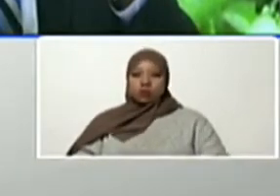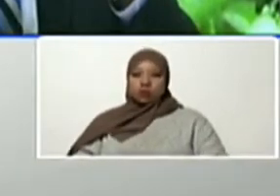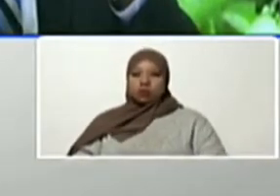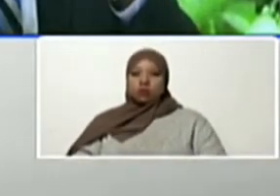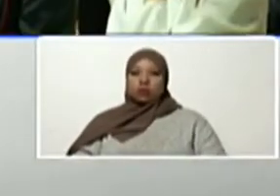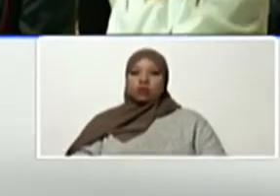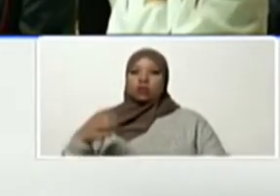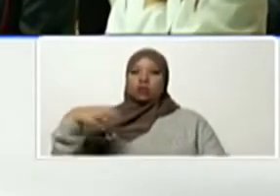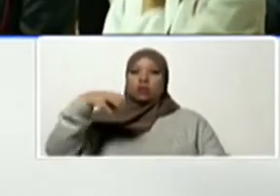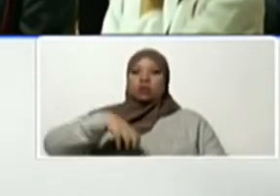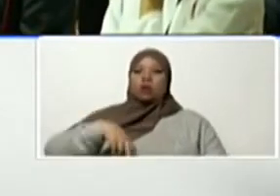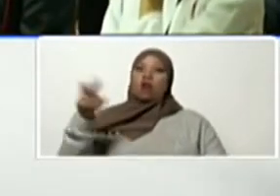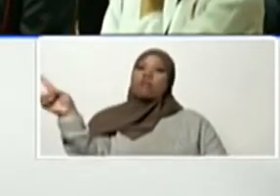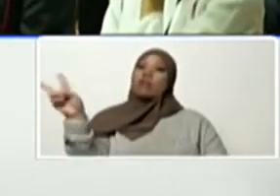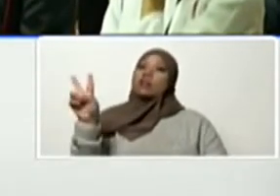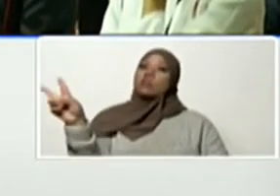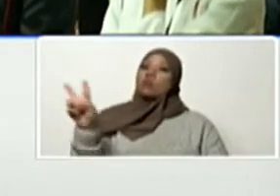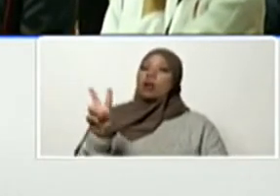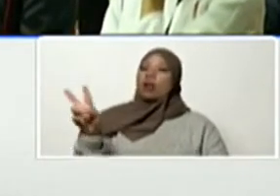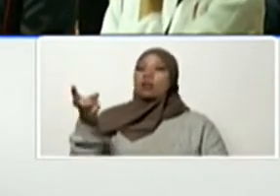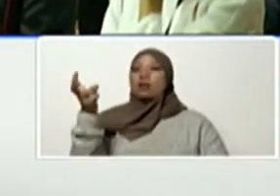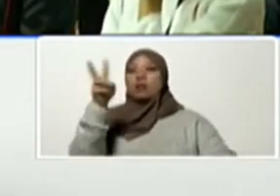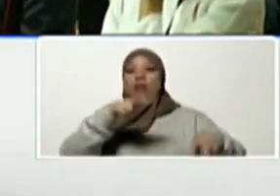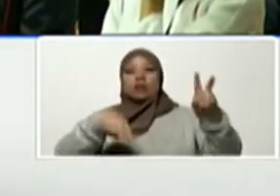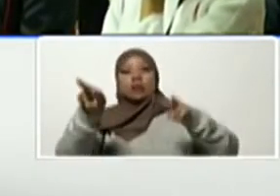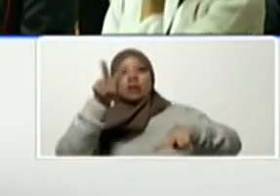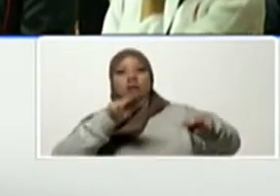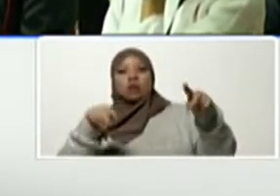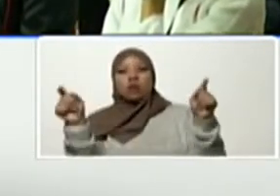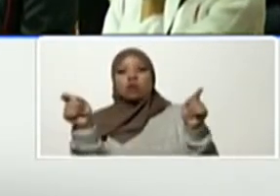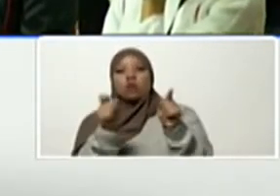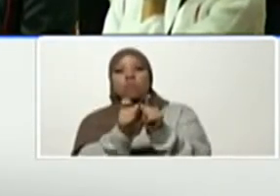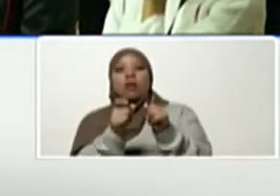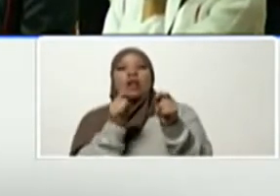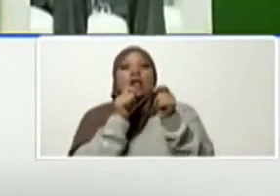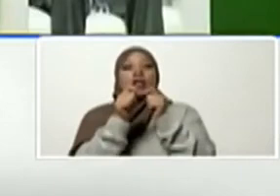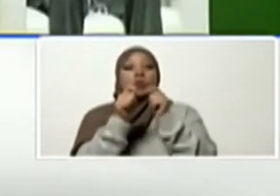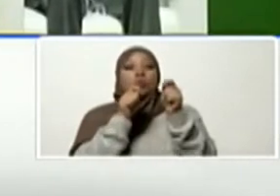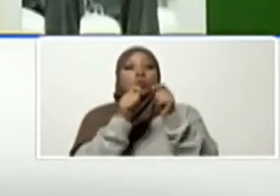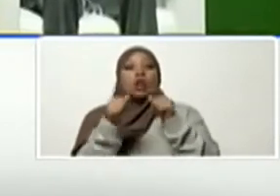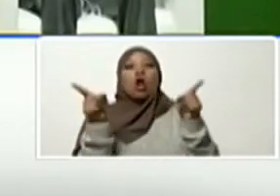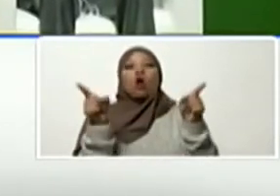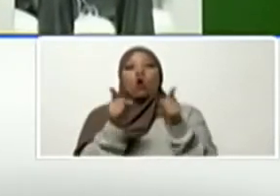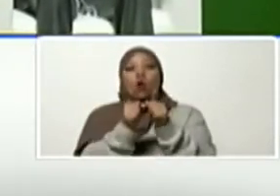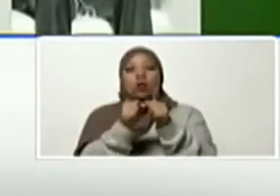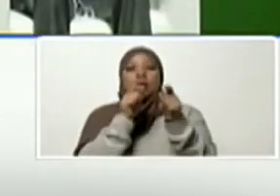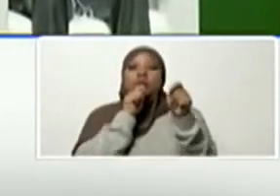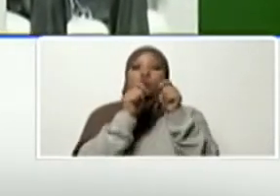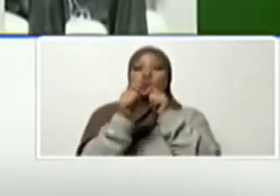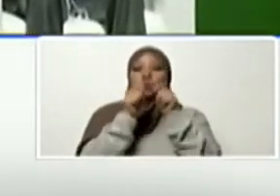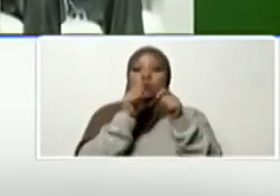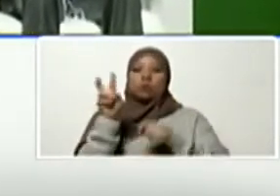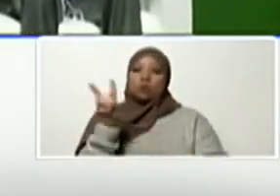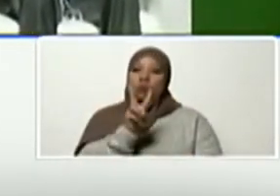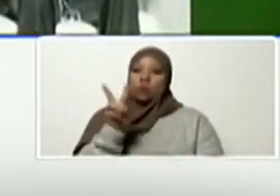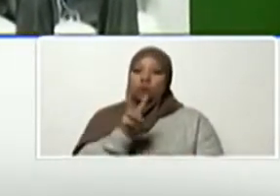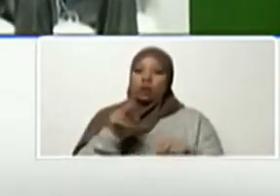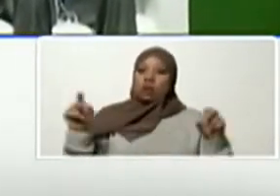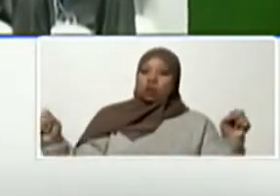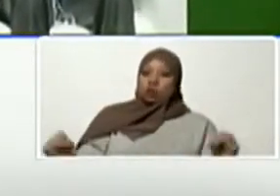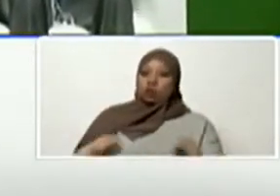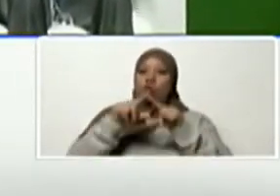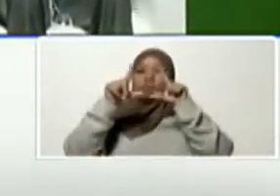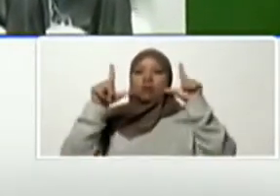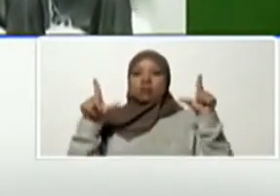Fuimos al stand de Venezuela, dimos una pequeñísima rueda de prensa en el stand de Venezuela. Allí tuve una sorpresa.